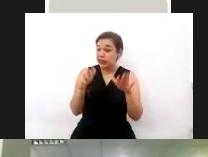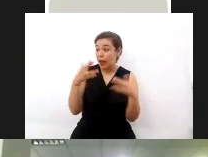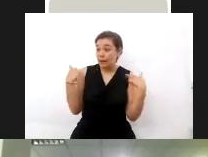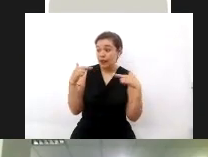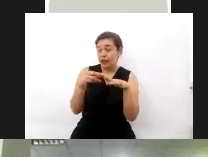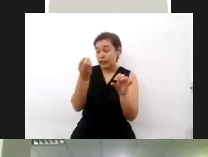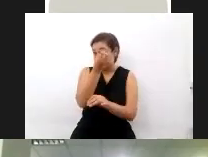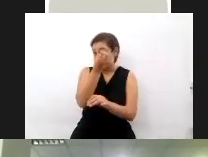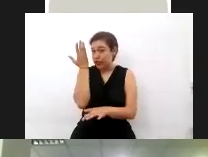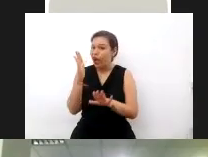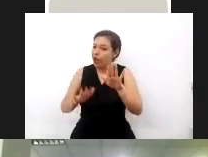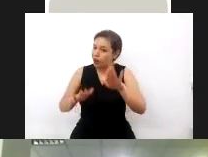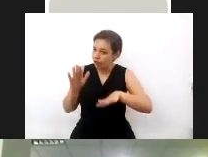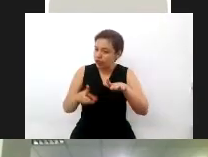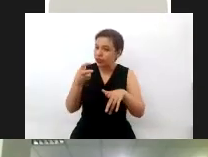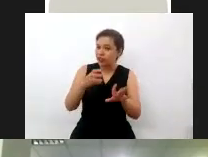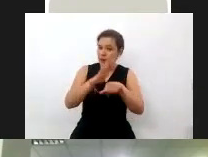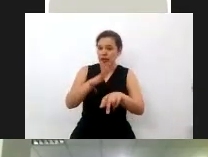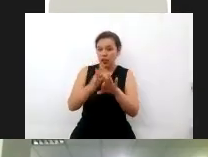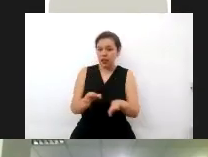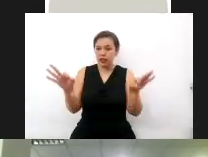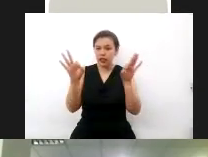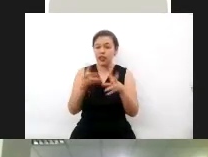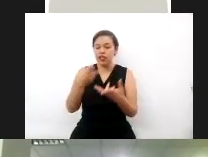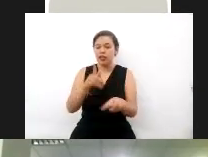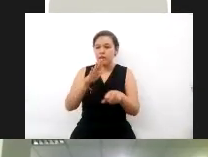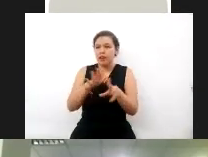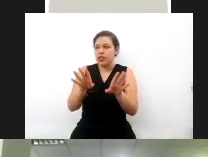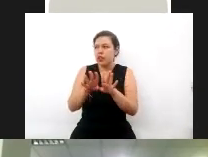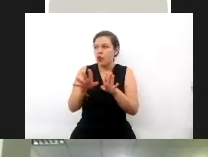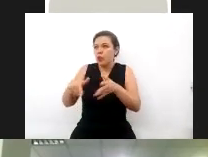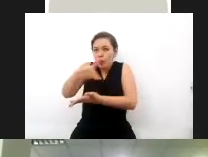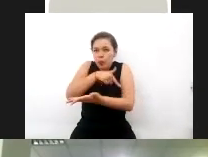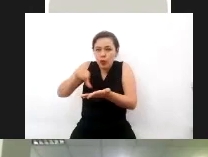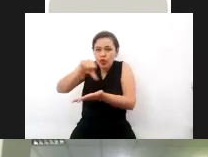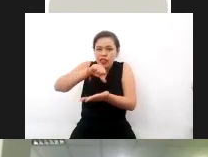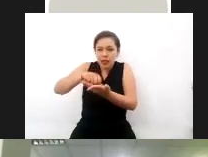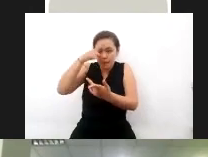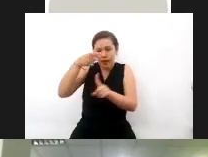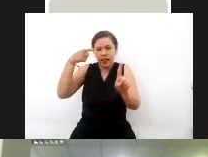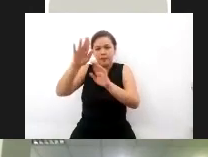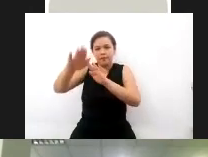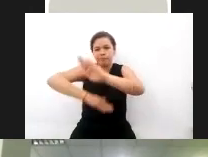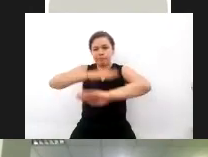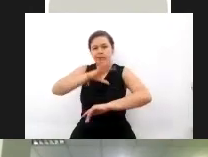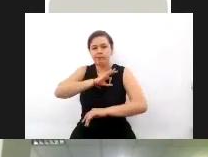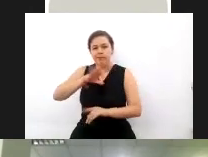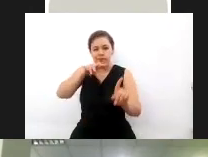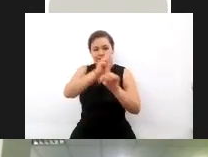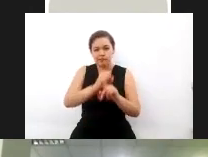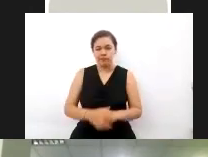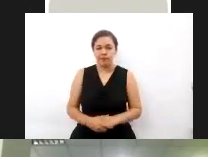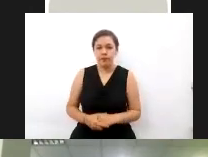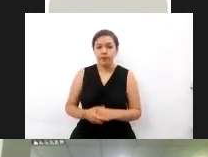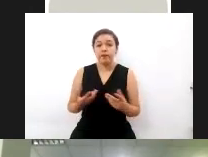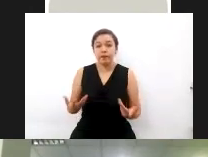que finalmente esa es la parte importante, o es la parte medular de todo esto para poder tener éxito. Y tiene que